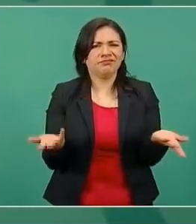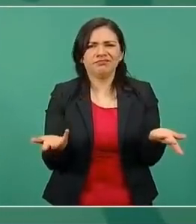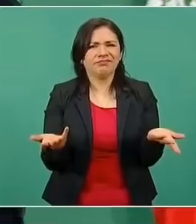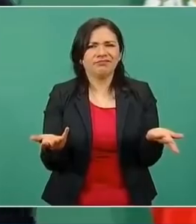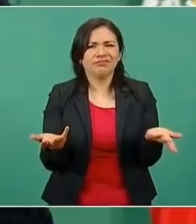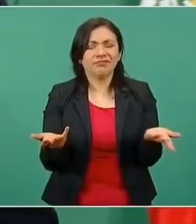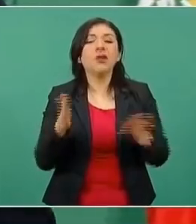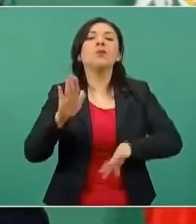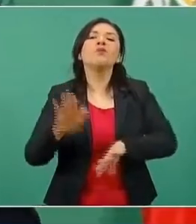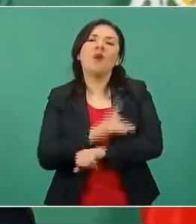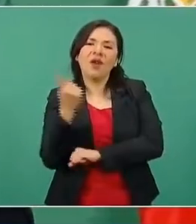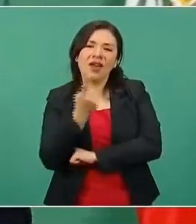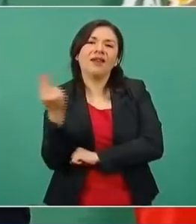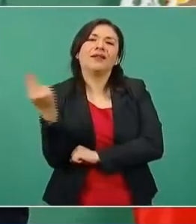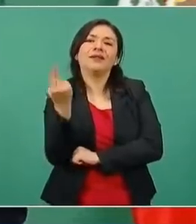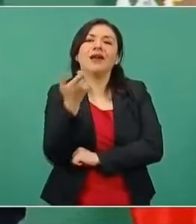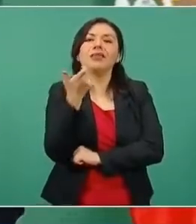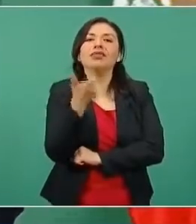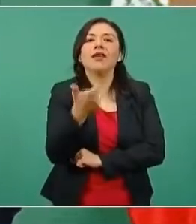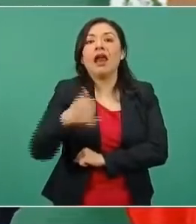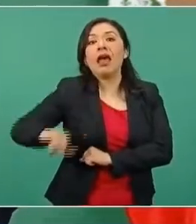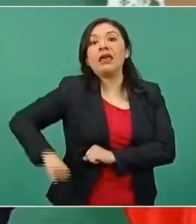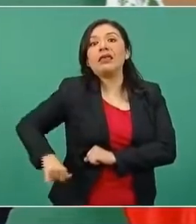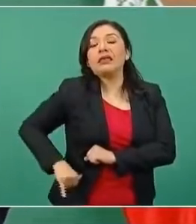por los intereses económicos